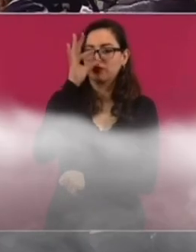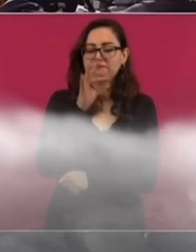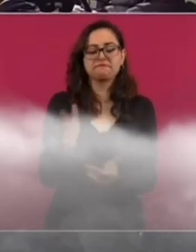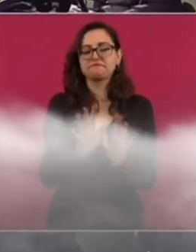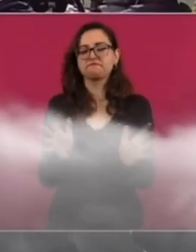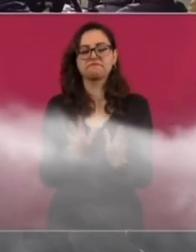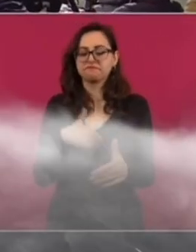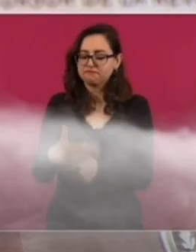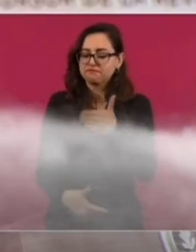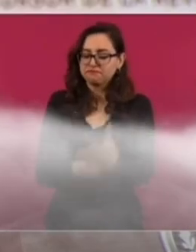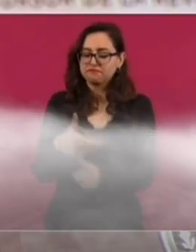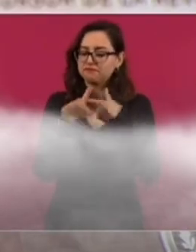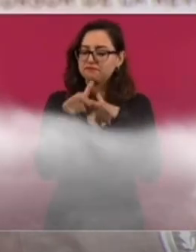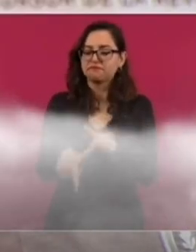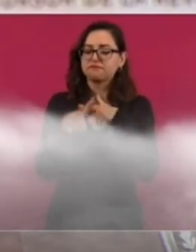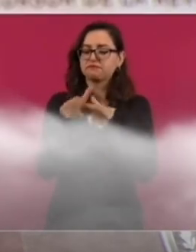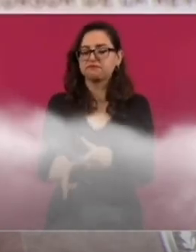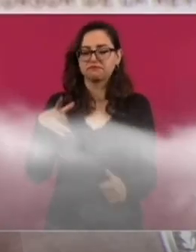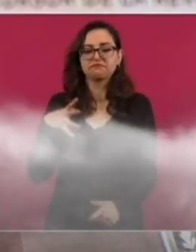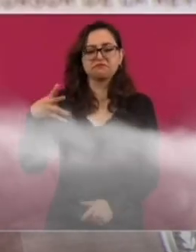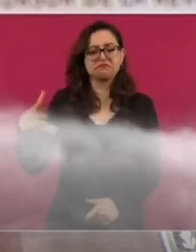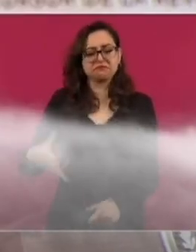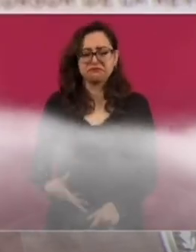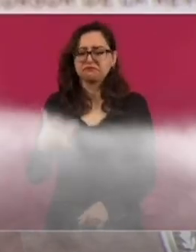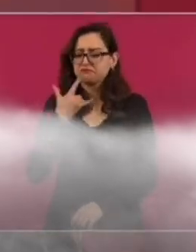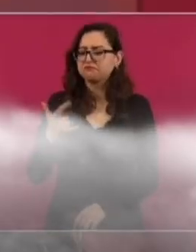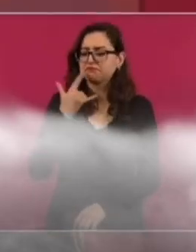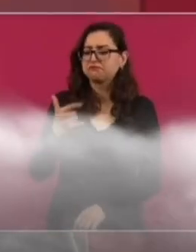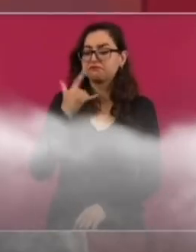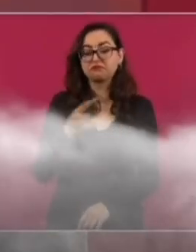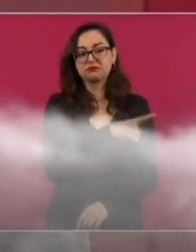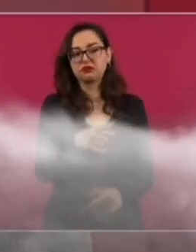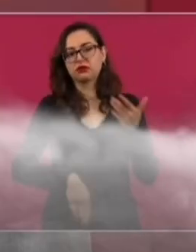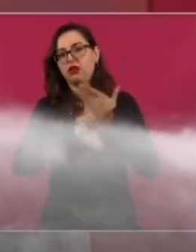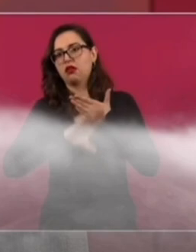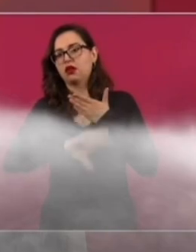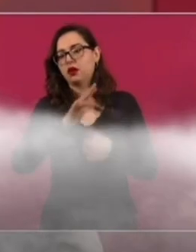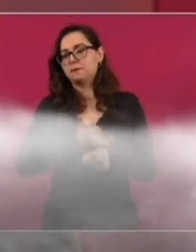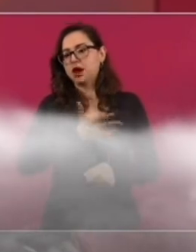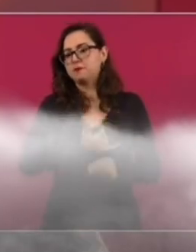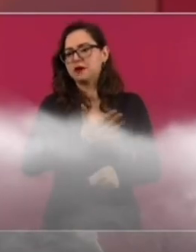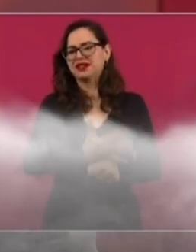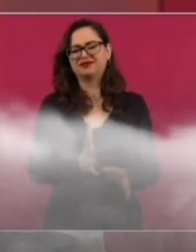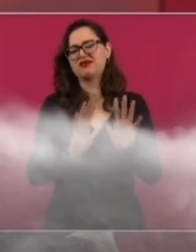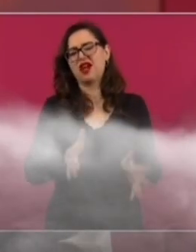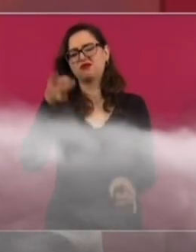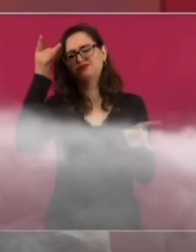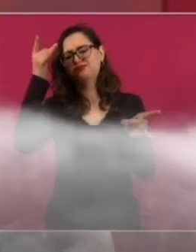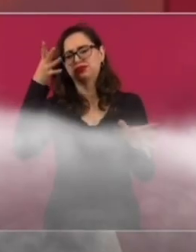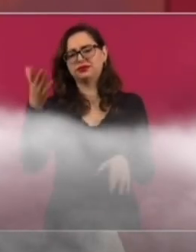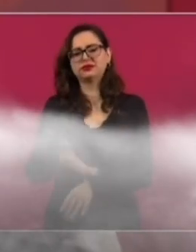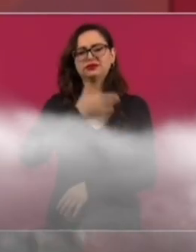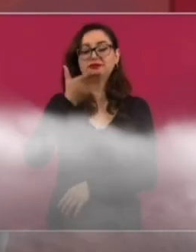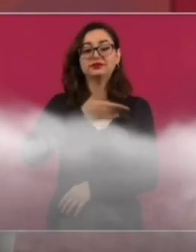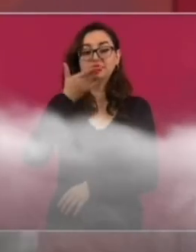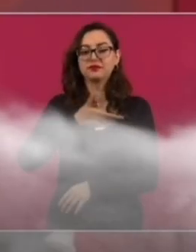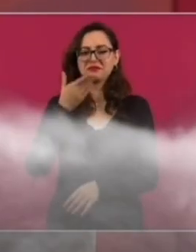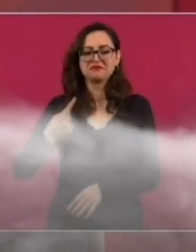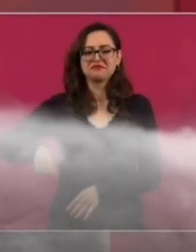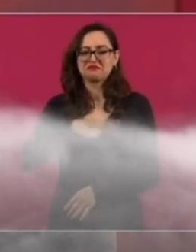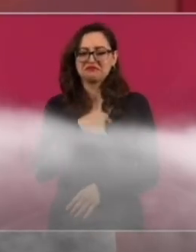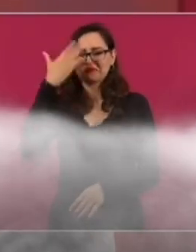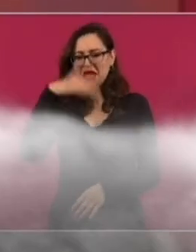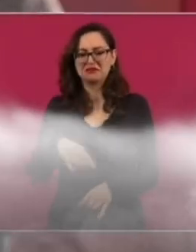país. Somos ya expertos en carreras de obstáculos. Vamos corriendo y nos ponen un obstáculo y lo